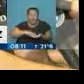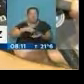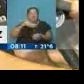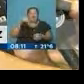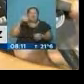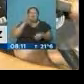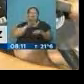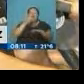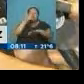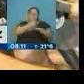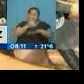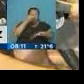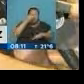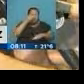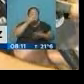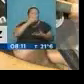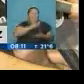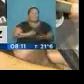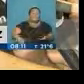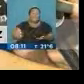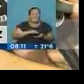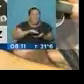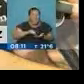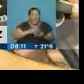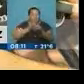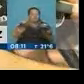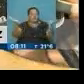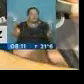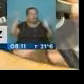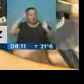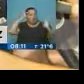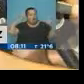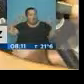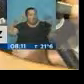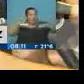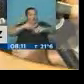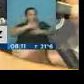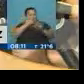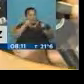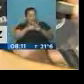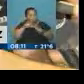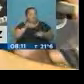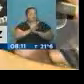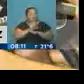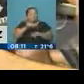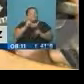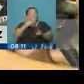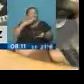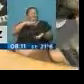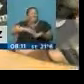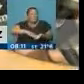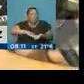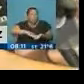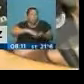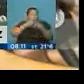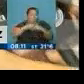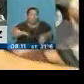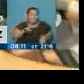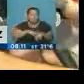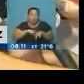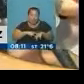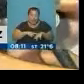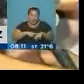en manos del presidente del Senado y ante el Congreso reunido en Asamblea. Quiere decir que en ese momento jura, a partir del